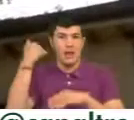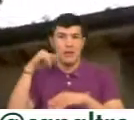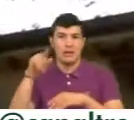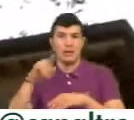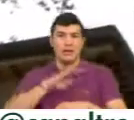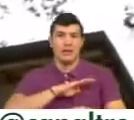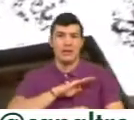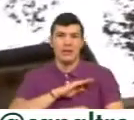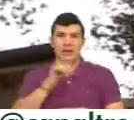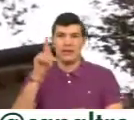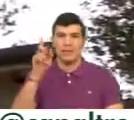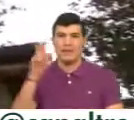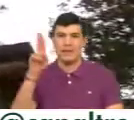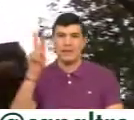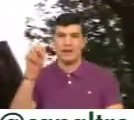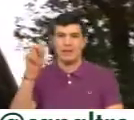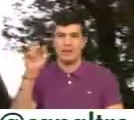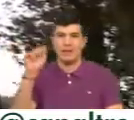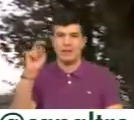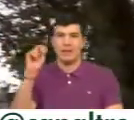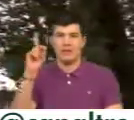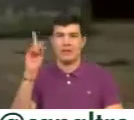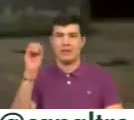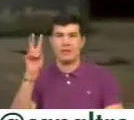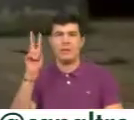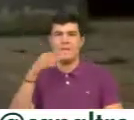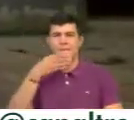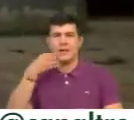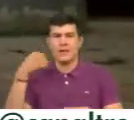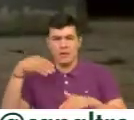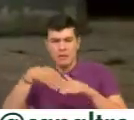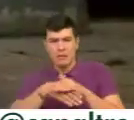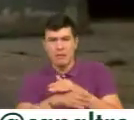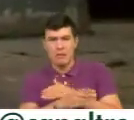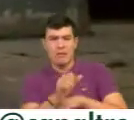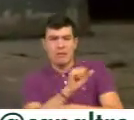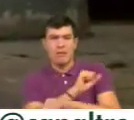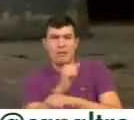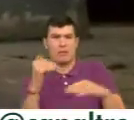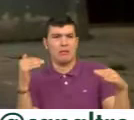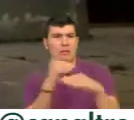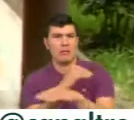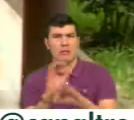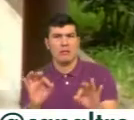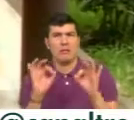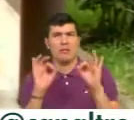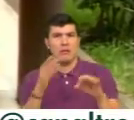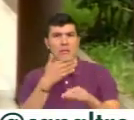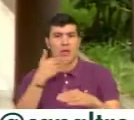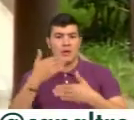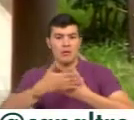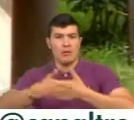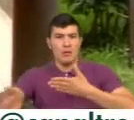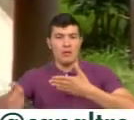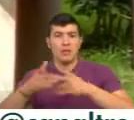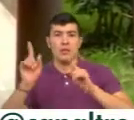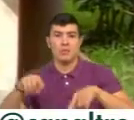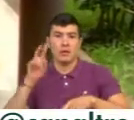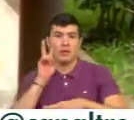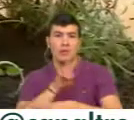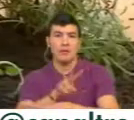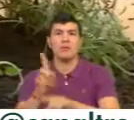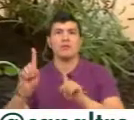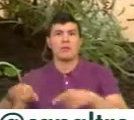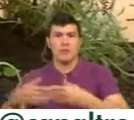del alcalde Fernando Vargas mejoraría el ingreso a la escuela básicamente con una mejor portería tanto para vigilantes como